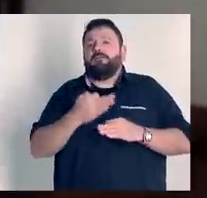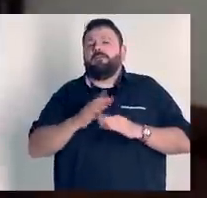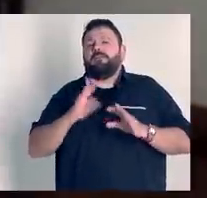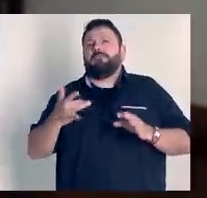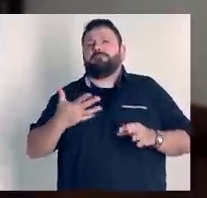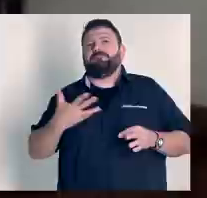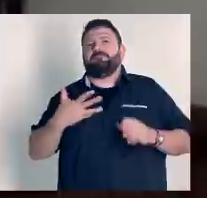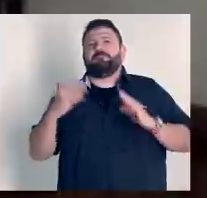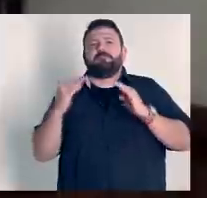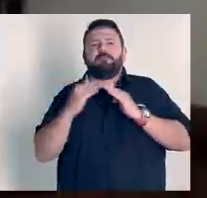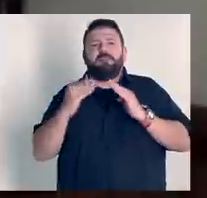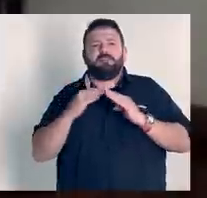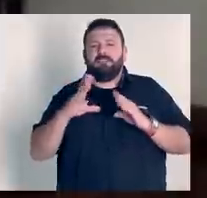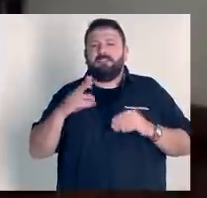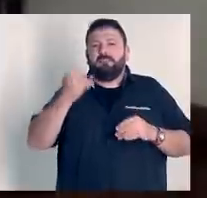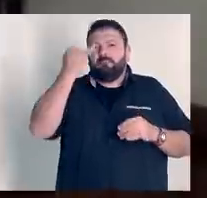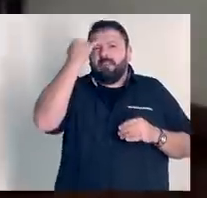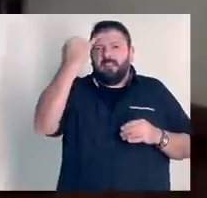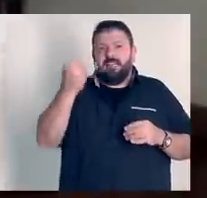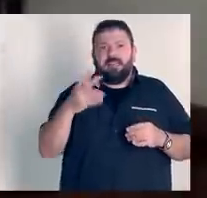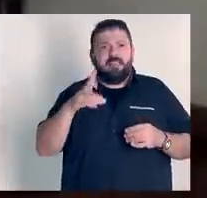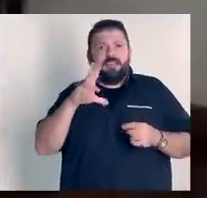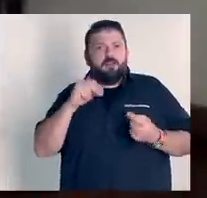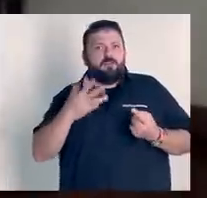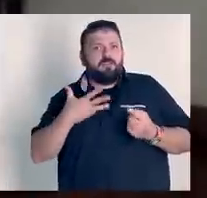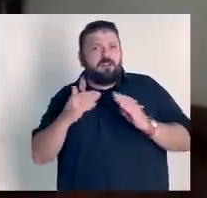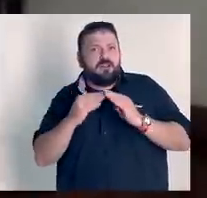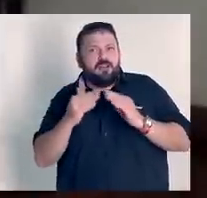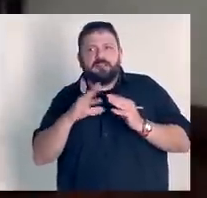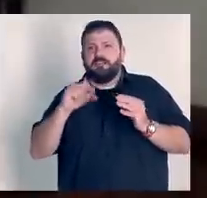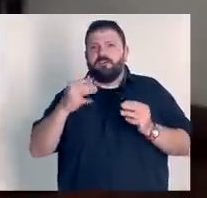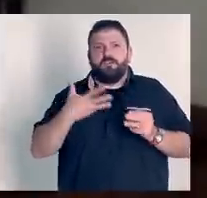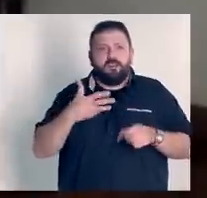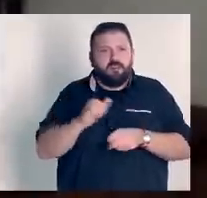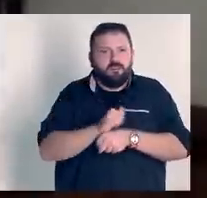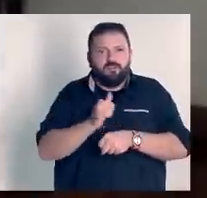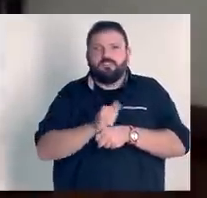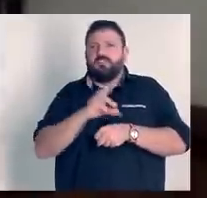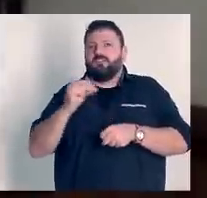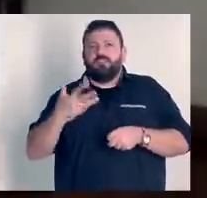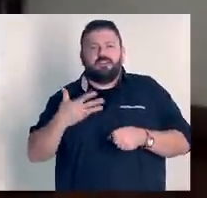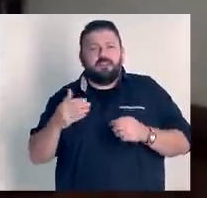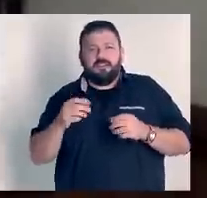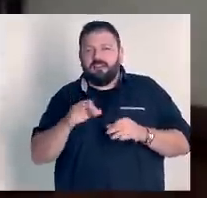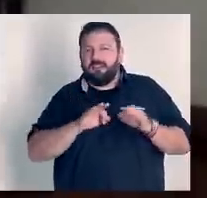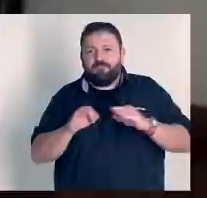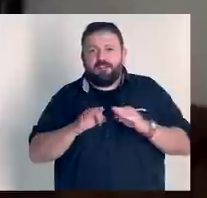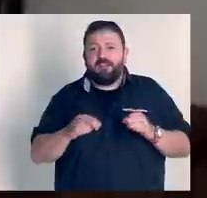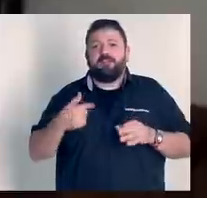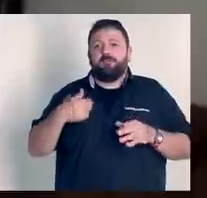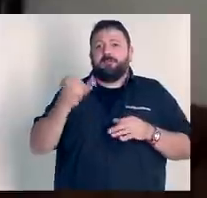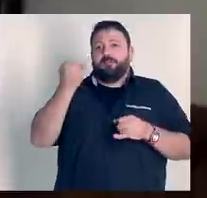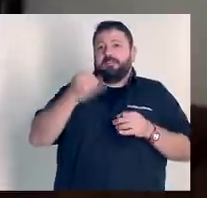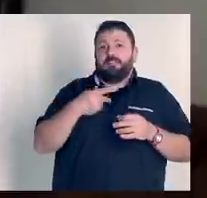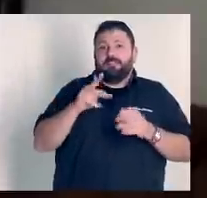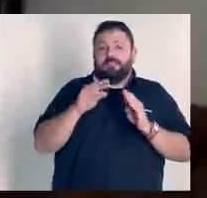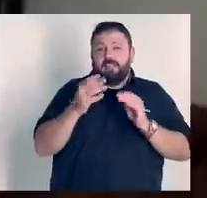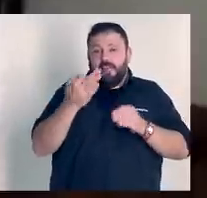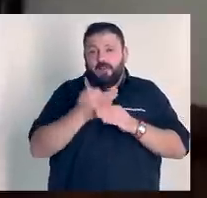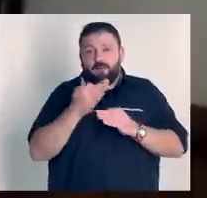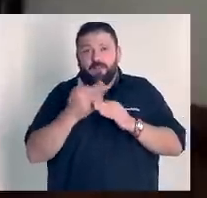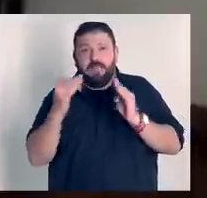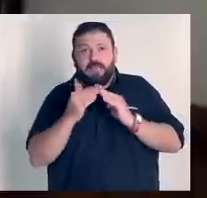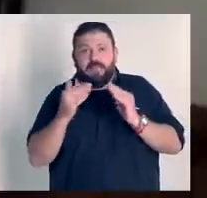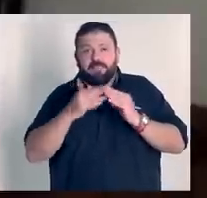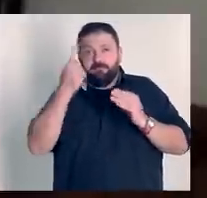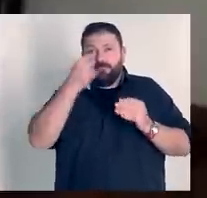de no tener carro, de no tener trabajo, pues estarles compartiendo aquí en Mérida, Yucatán, desde la casa de ustedes, esa casa que se pintó